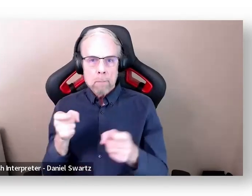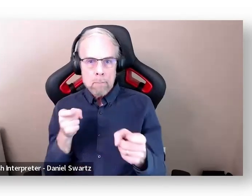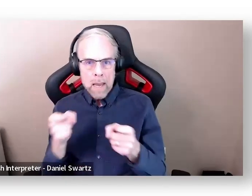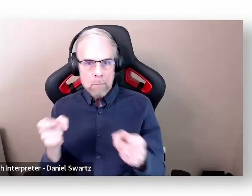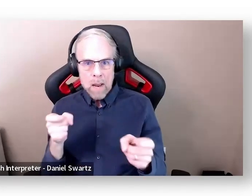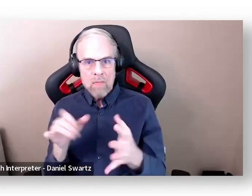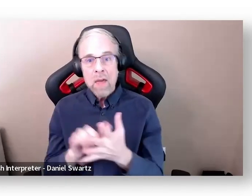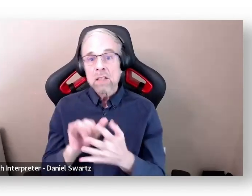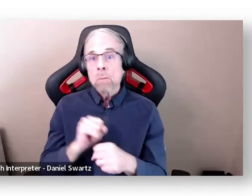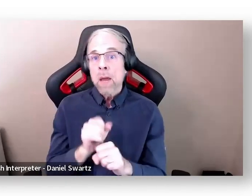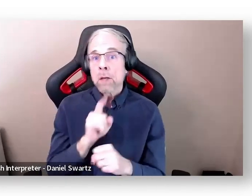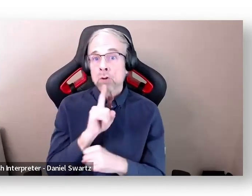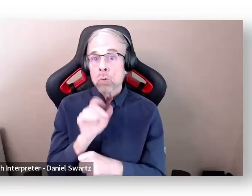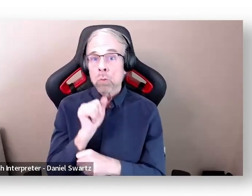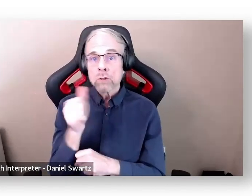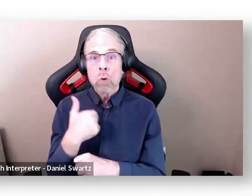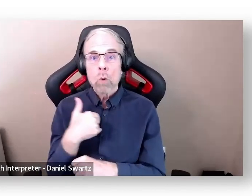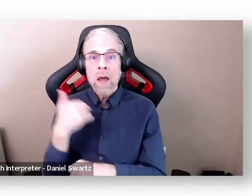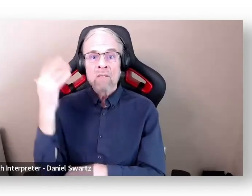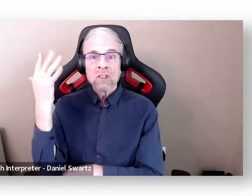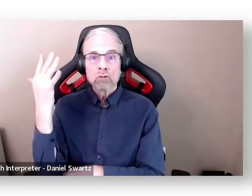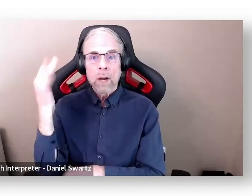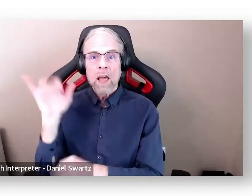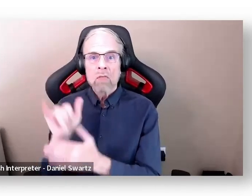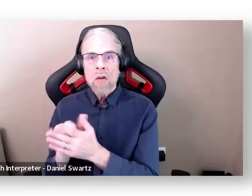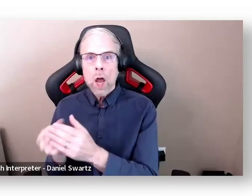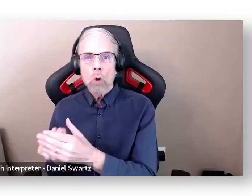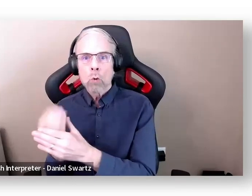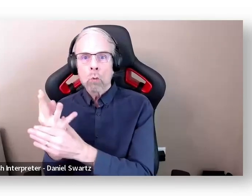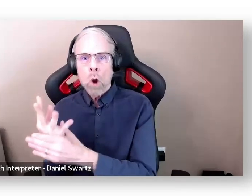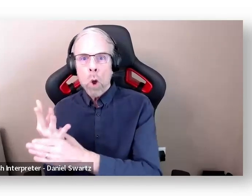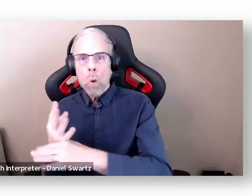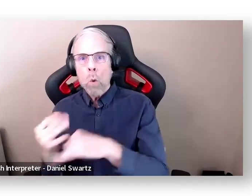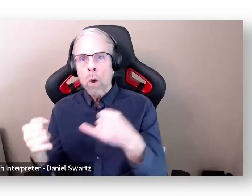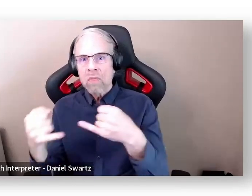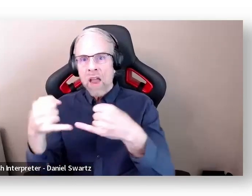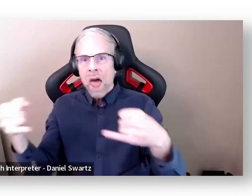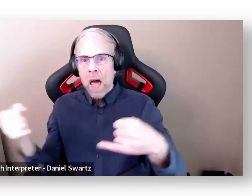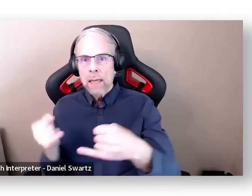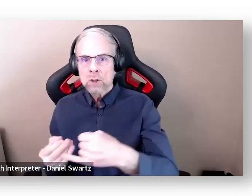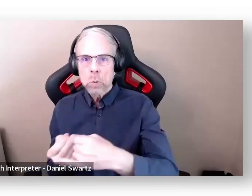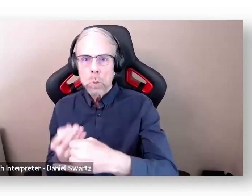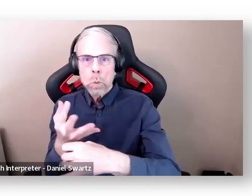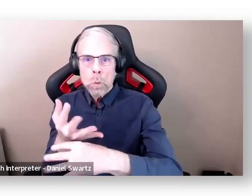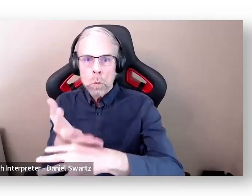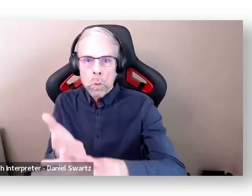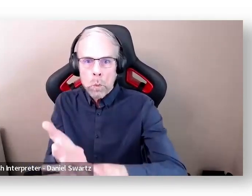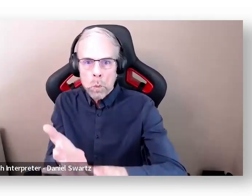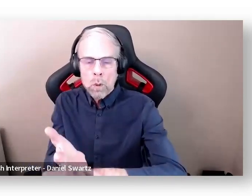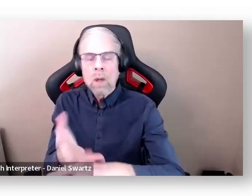La gestión de la vegetación es garantizar que no tengamos árboles que crezcan en las líneas eléctricas.